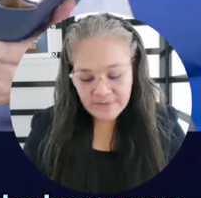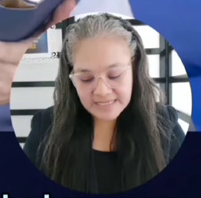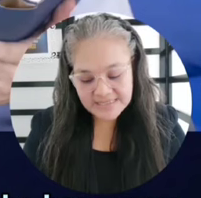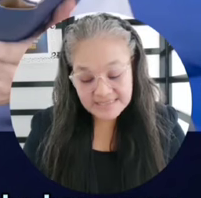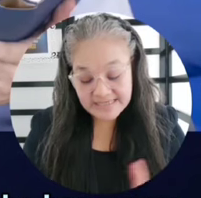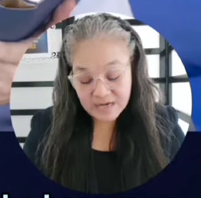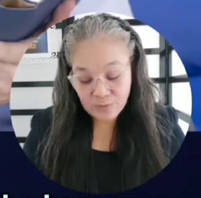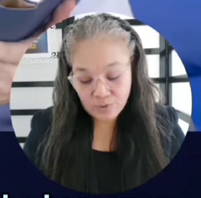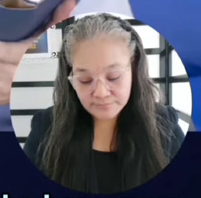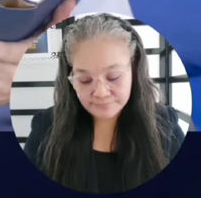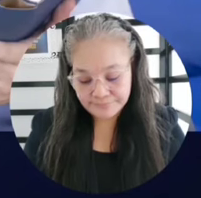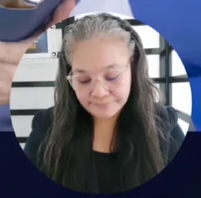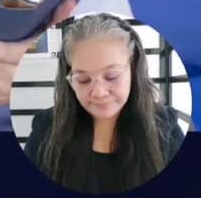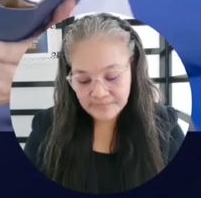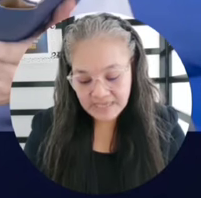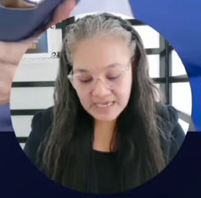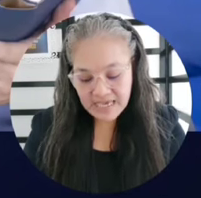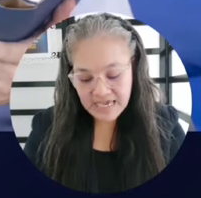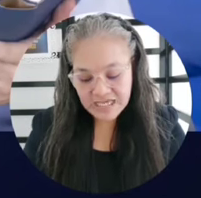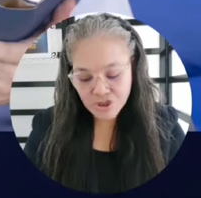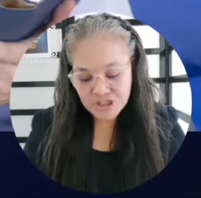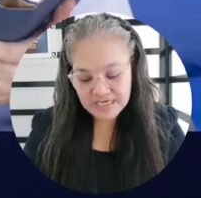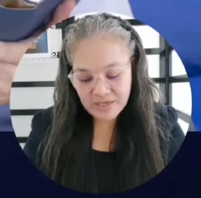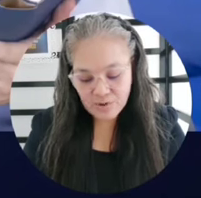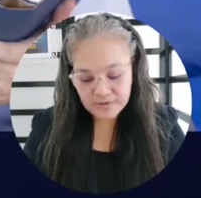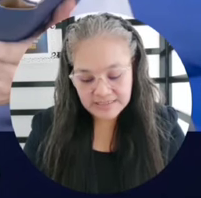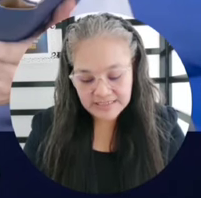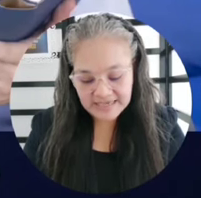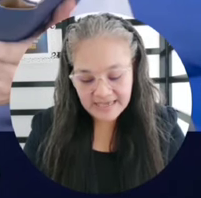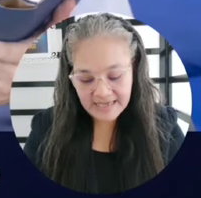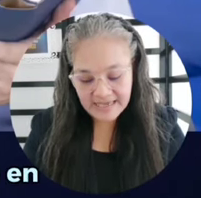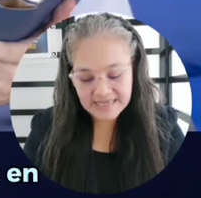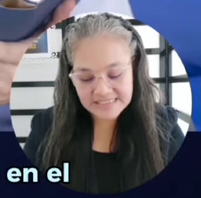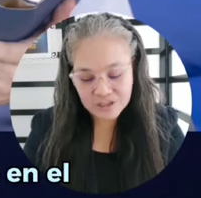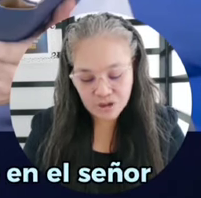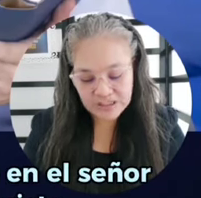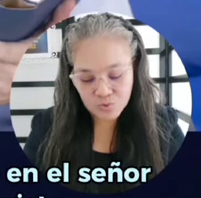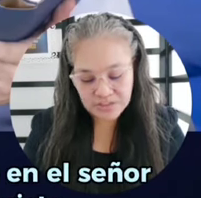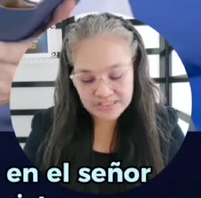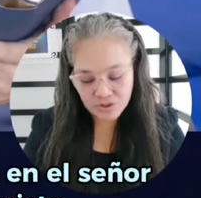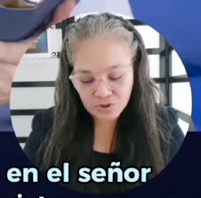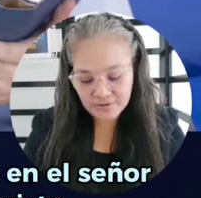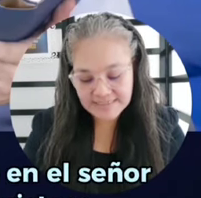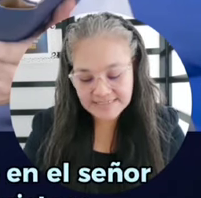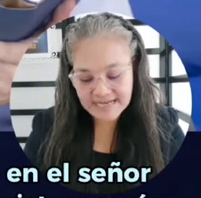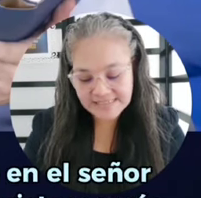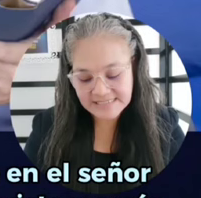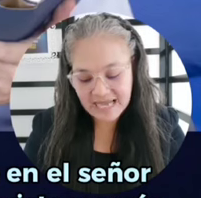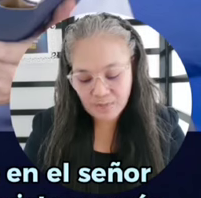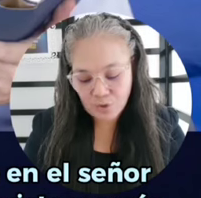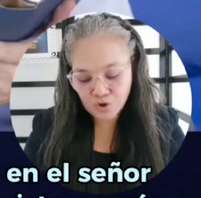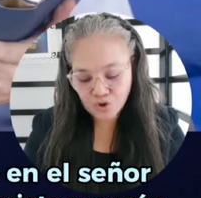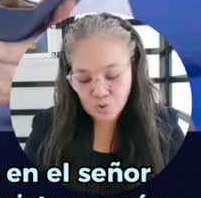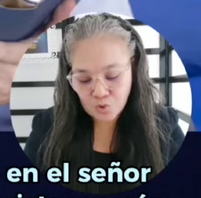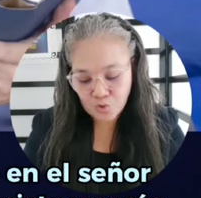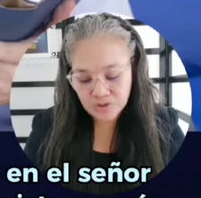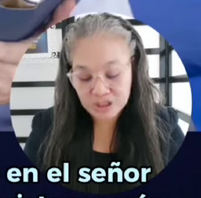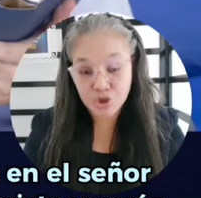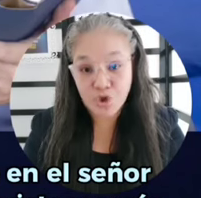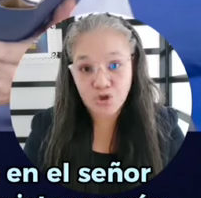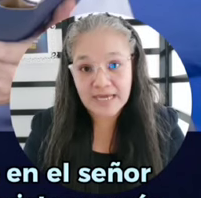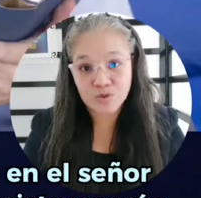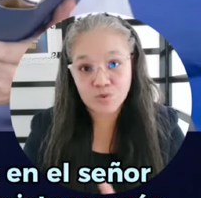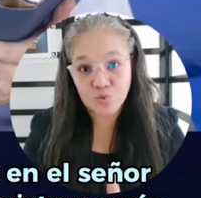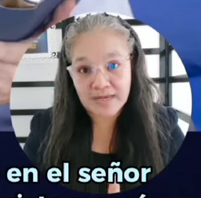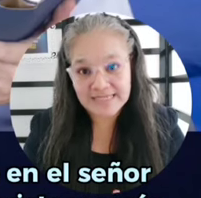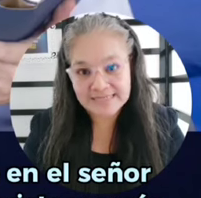debo hacer para ser salvo? Ellos dijeron: cree en el Señor Jesucristo y serás salvo tú